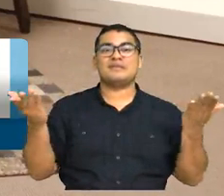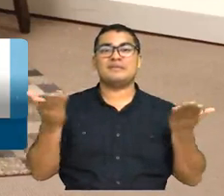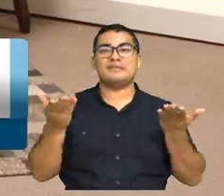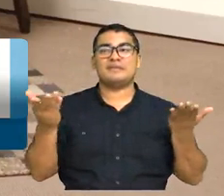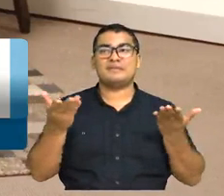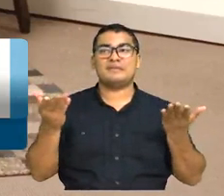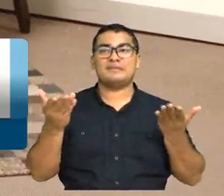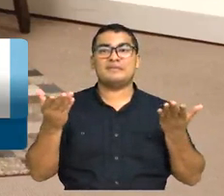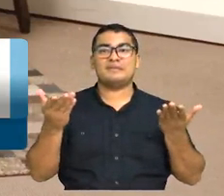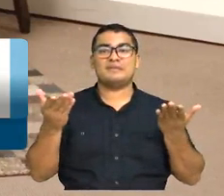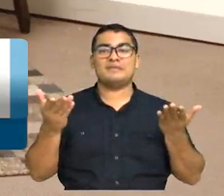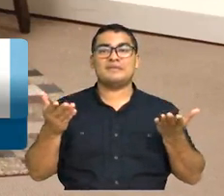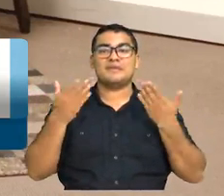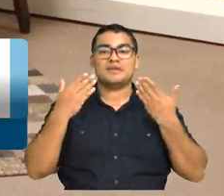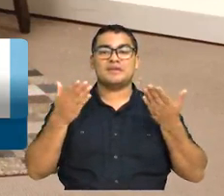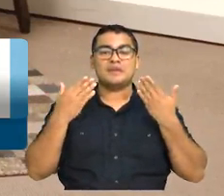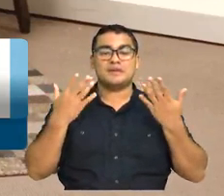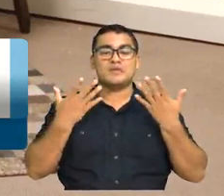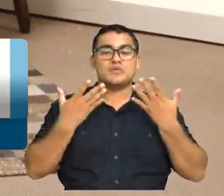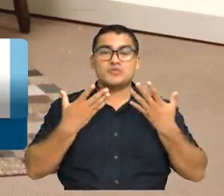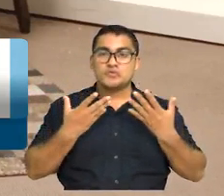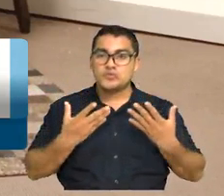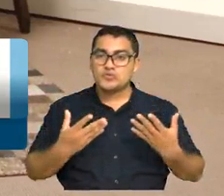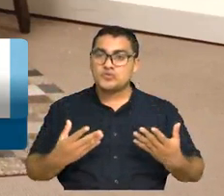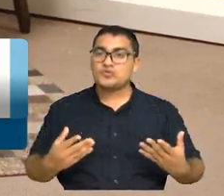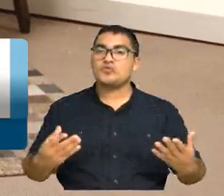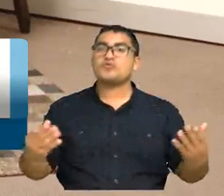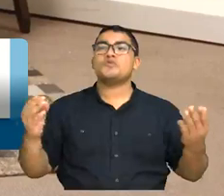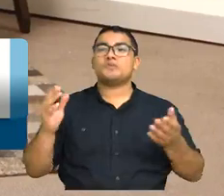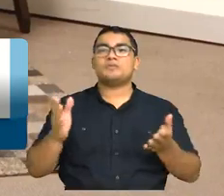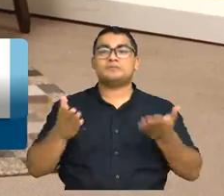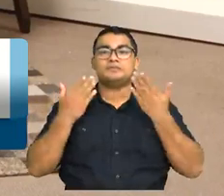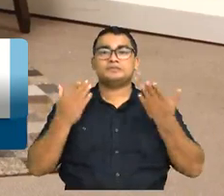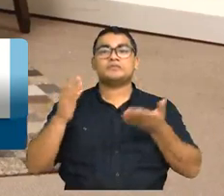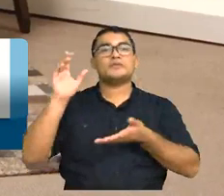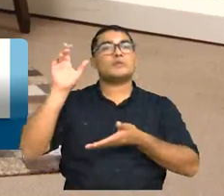una contraparte para disminuir esta temperatura.